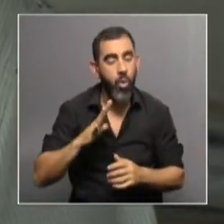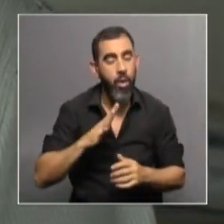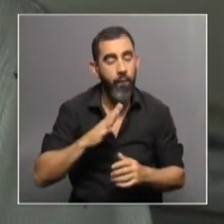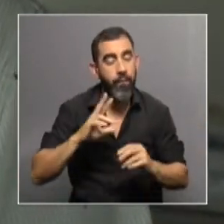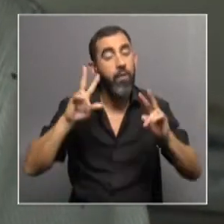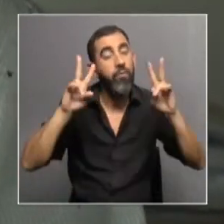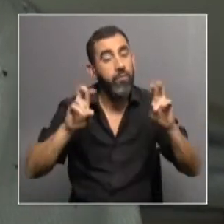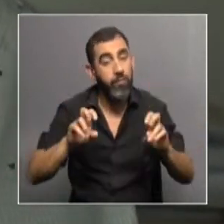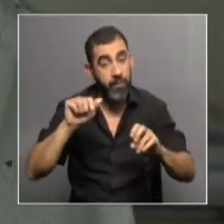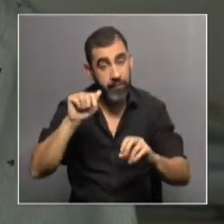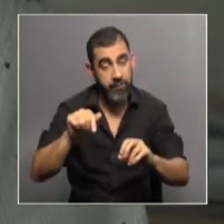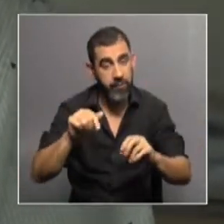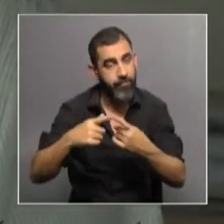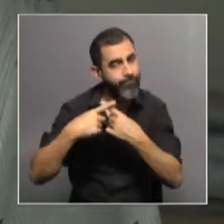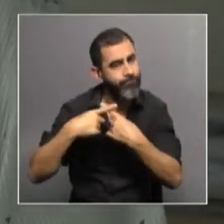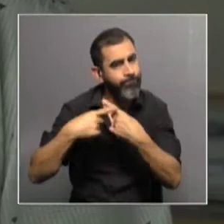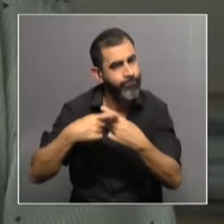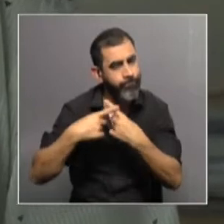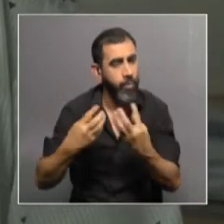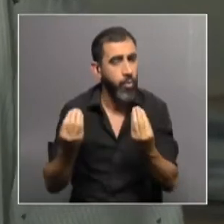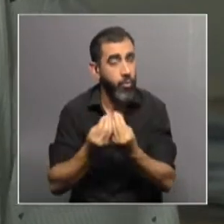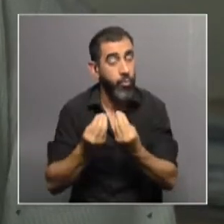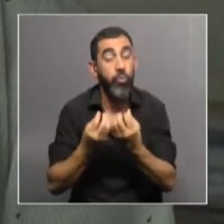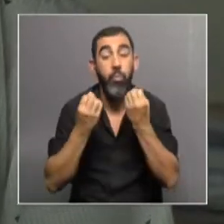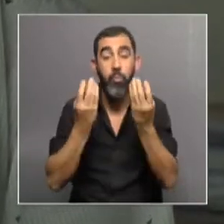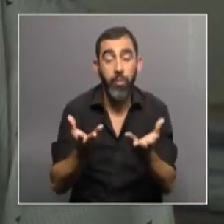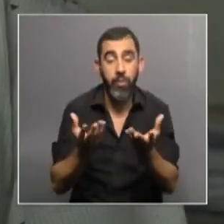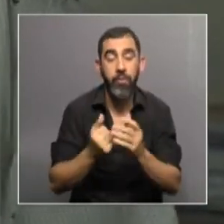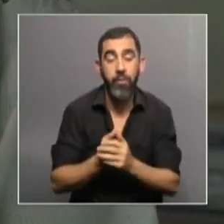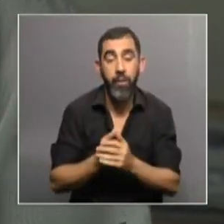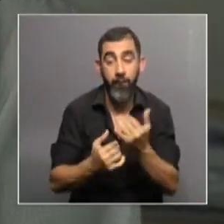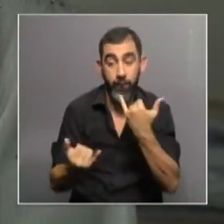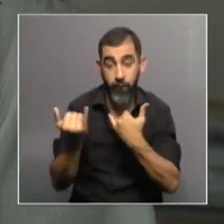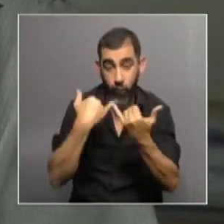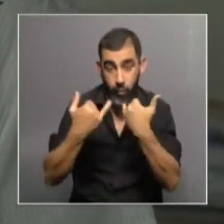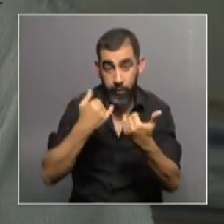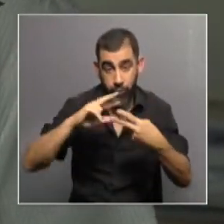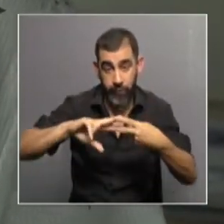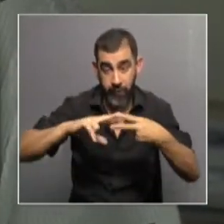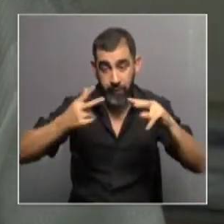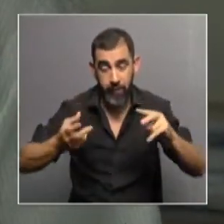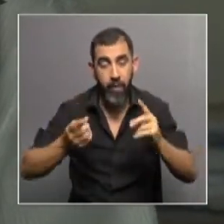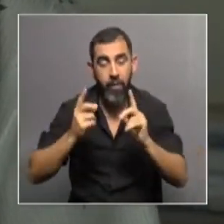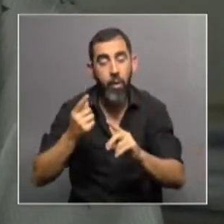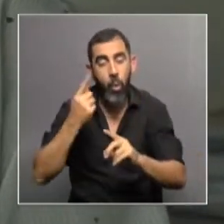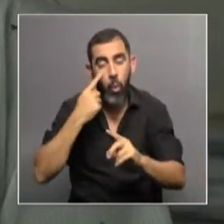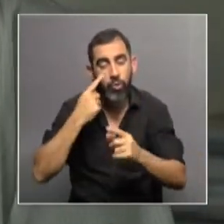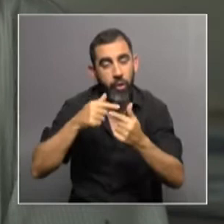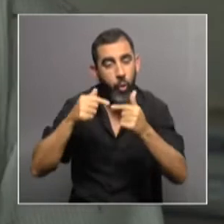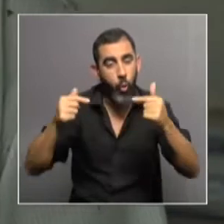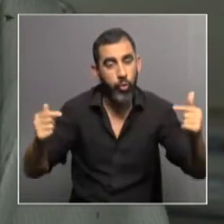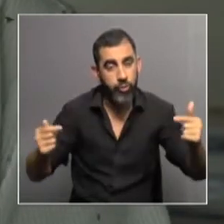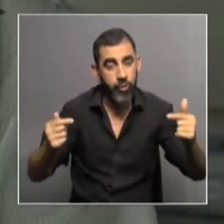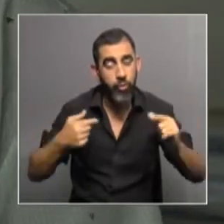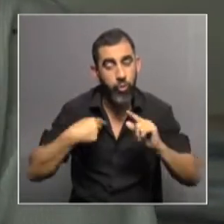tema debatido porque en realidad la información tiene al lado de que conocer cosas yo